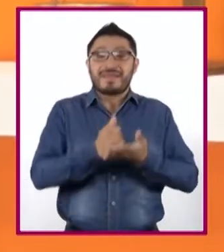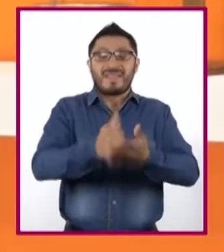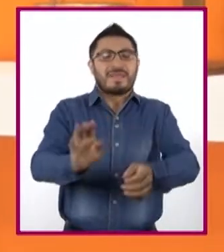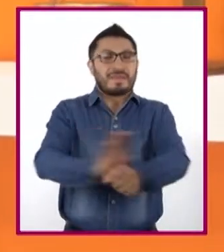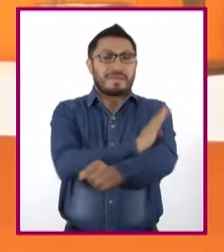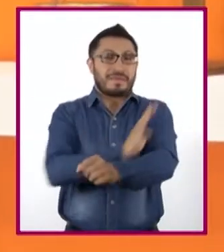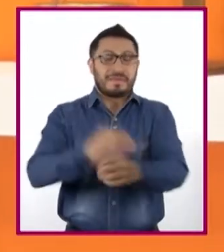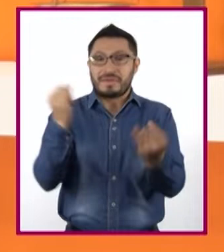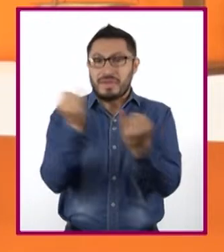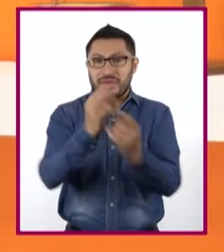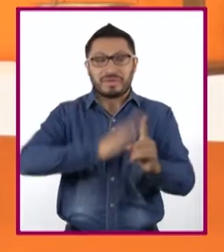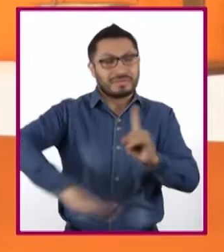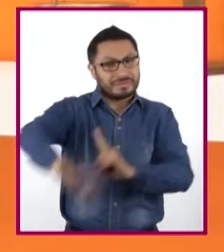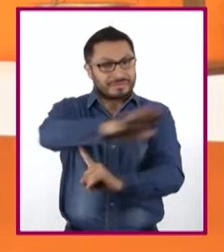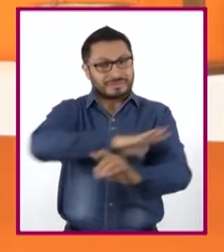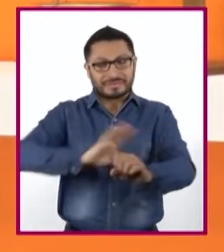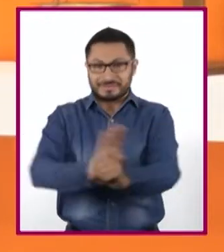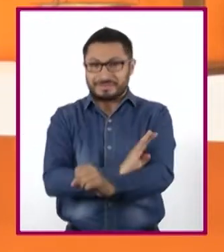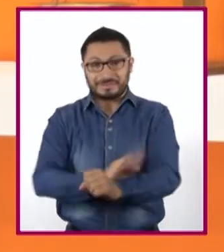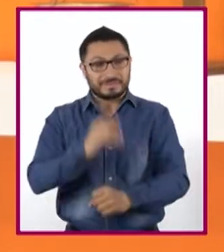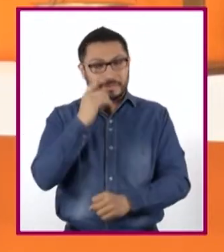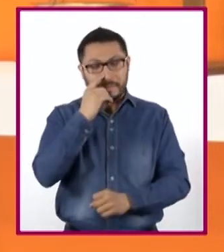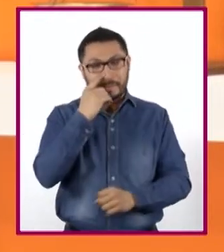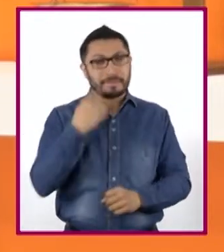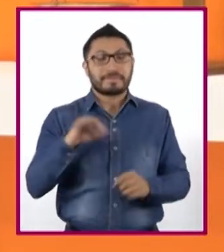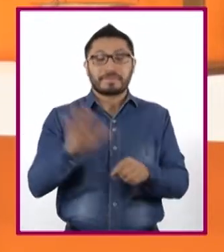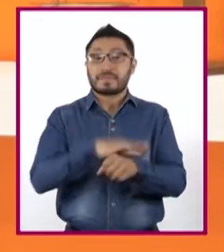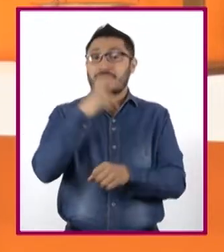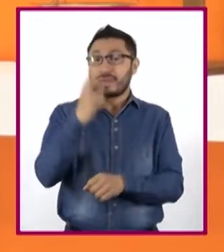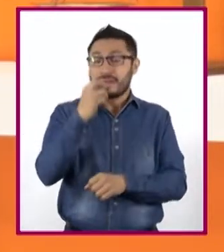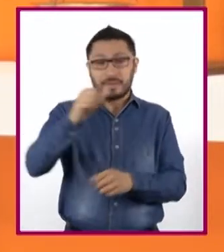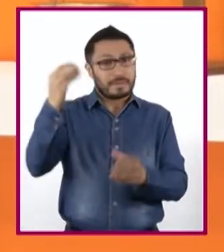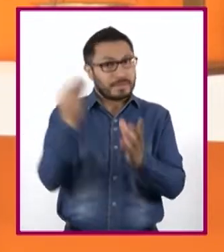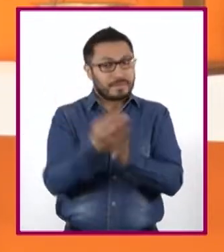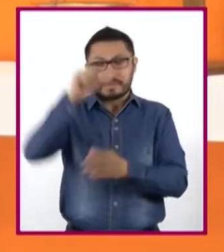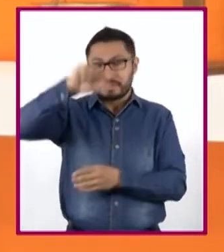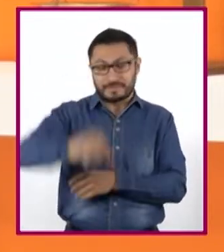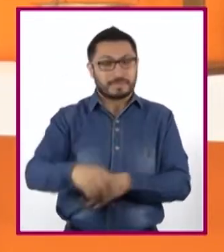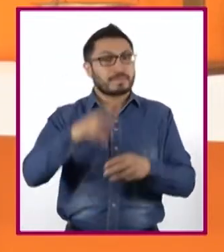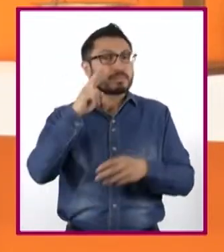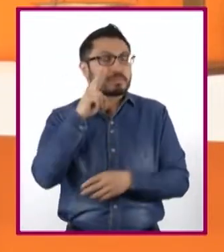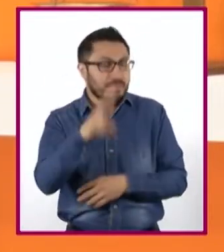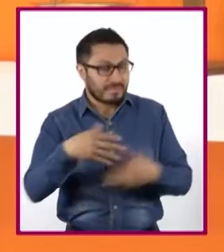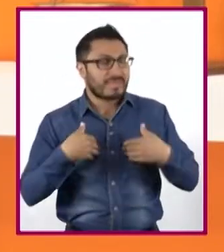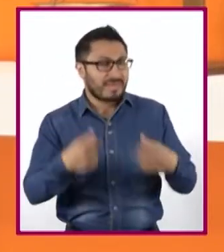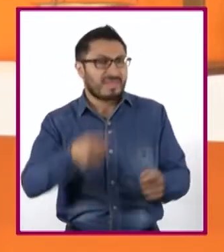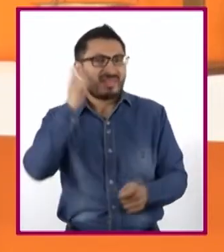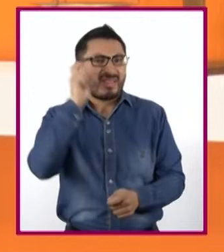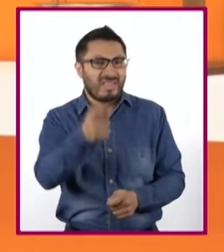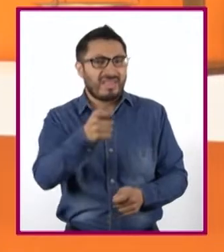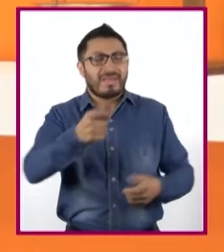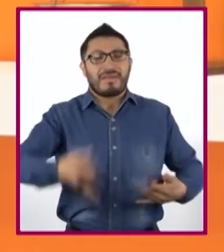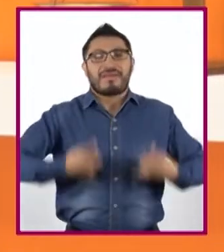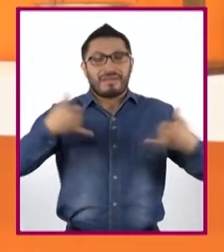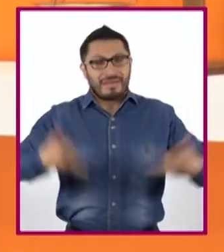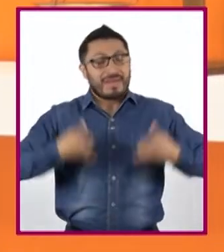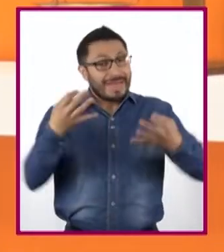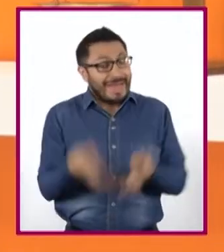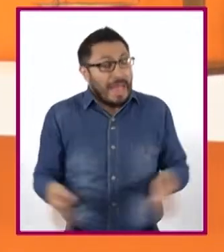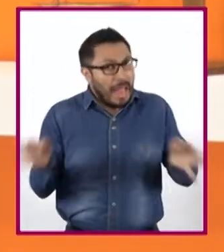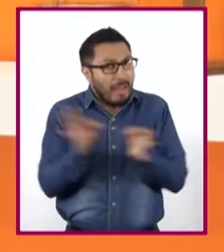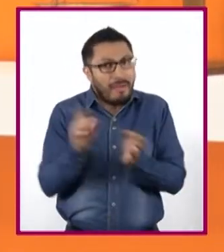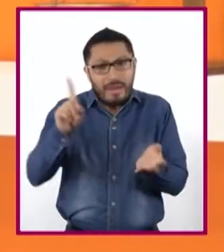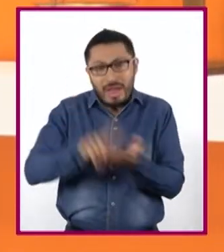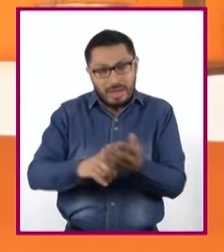la comunidad. Por ello, en esta sesión veremos que la adolescencia es una importante etapa de la vida, aunque no siempre ha sido